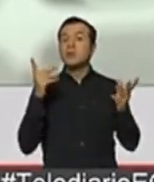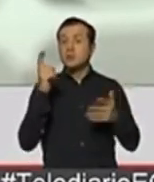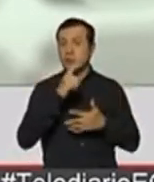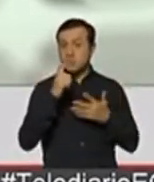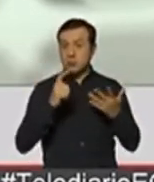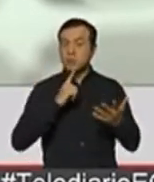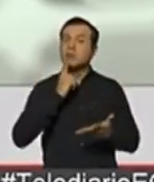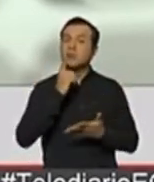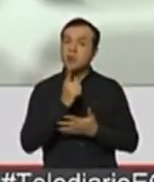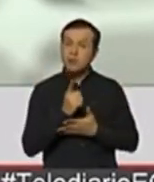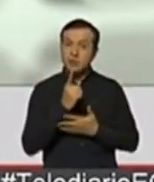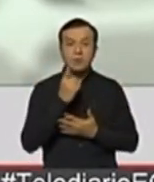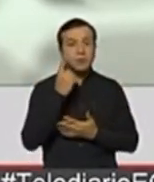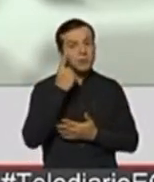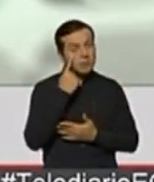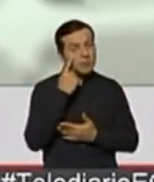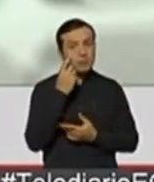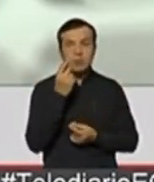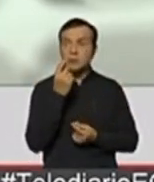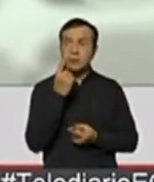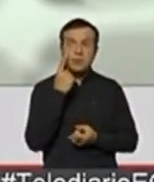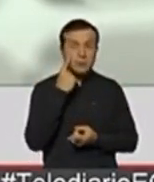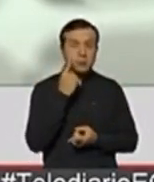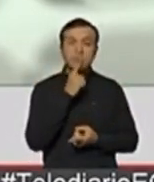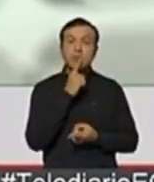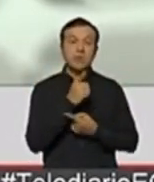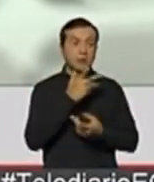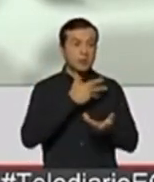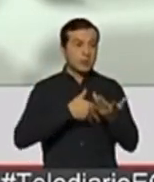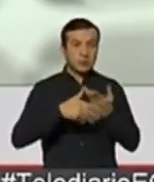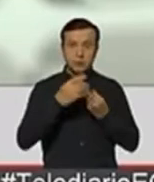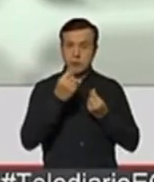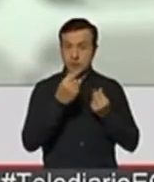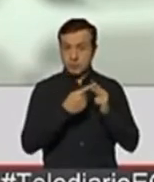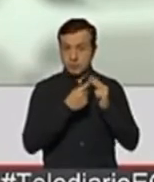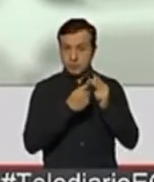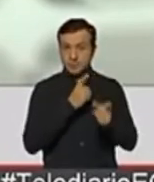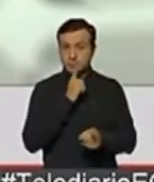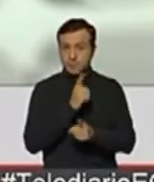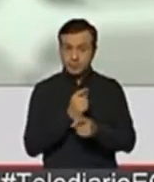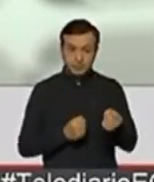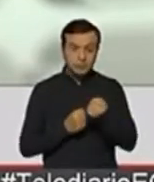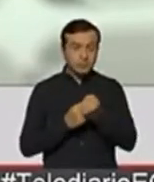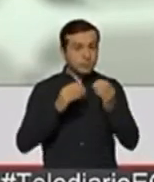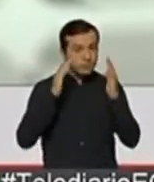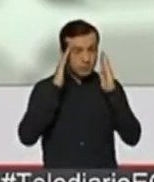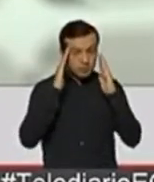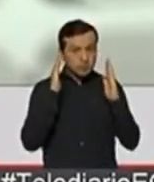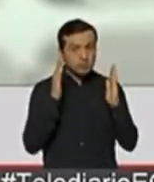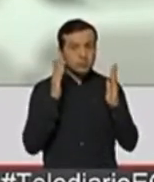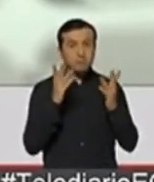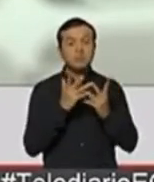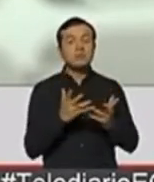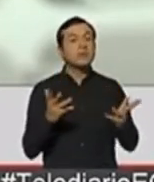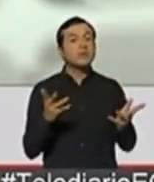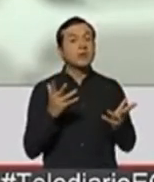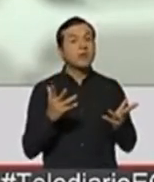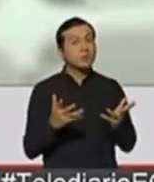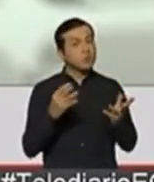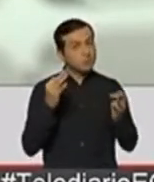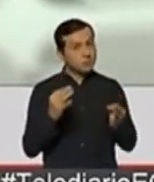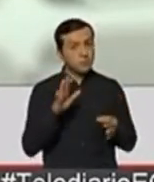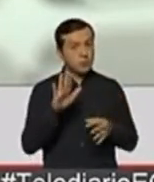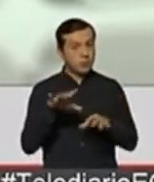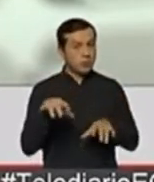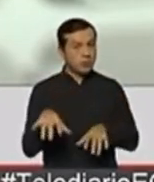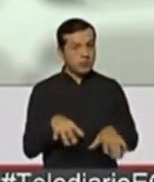necesidad de encontrar mecanismos ágiles y fluidos de financiamiento hacia la búsqueda de sostener